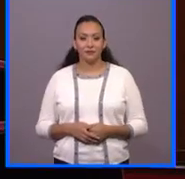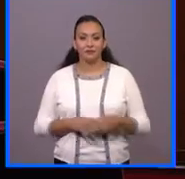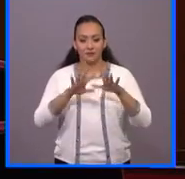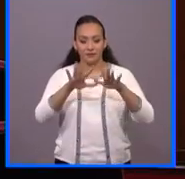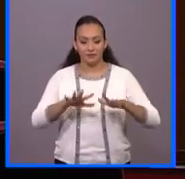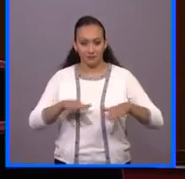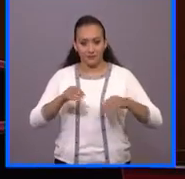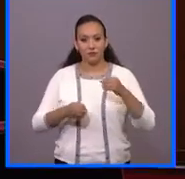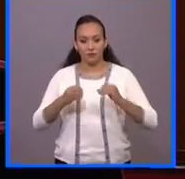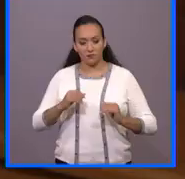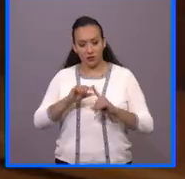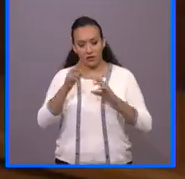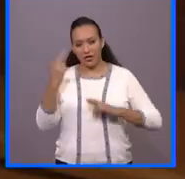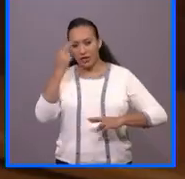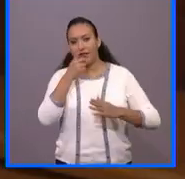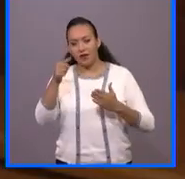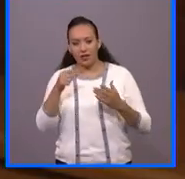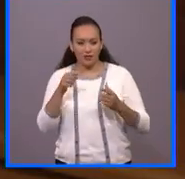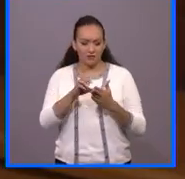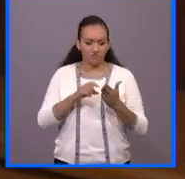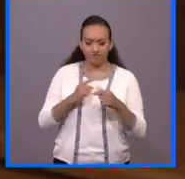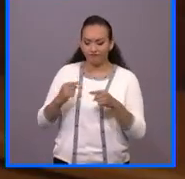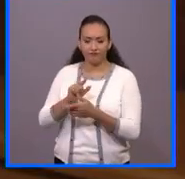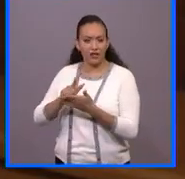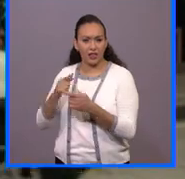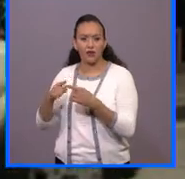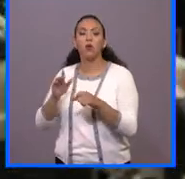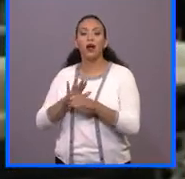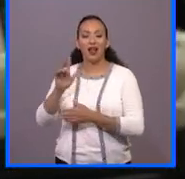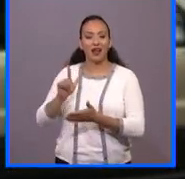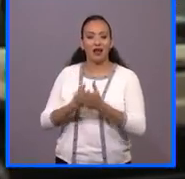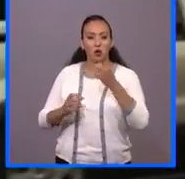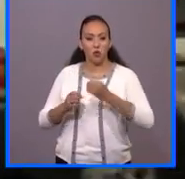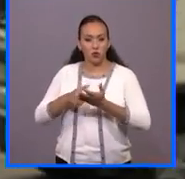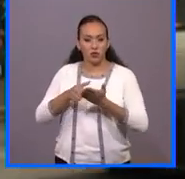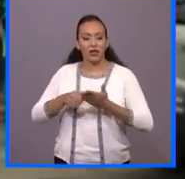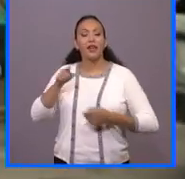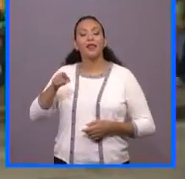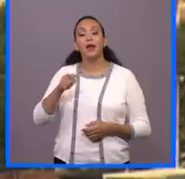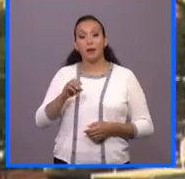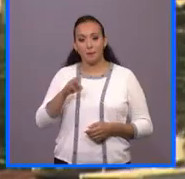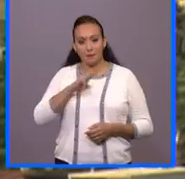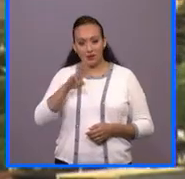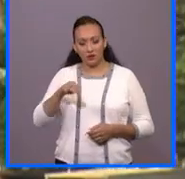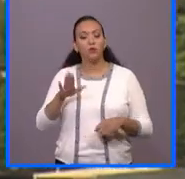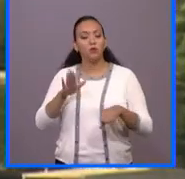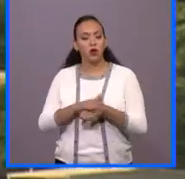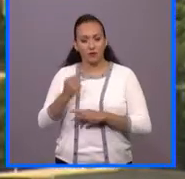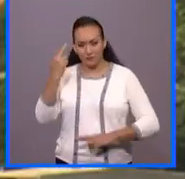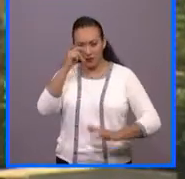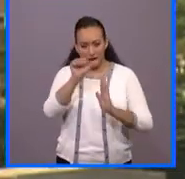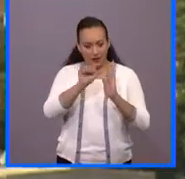Pleno de la Corte declaró inconstitucionales diversas disposiciones de la Ley de Justicia Cívica de Michoacán, invalidó porciones de